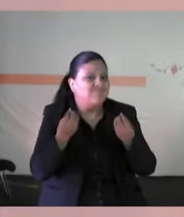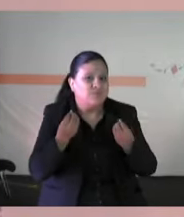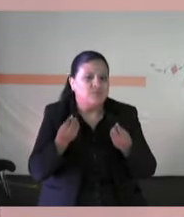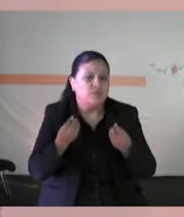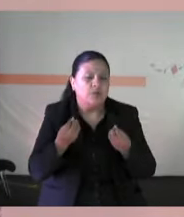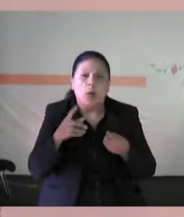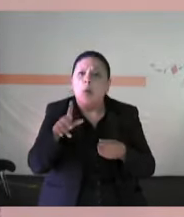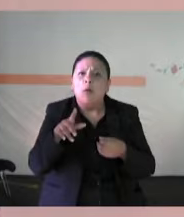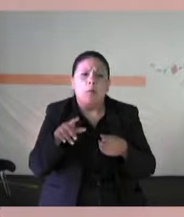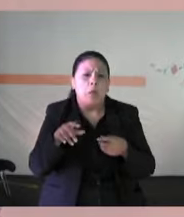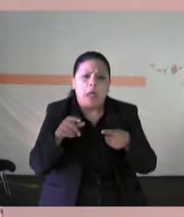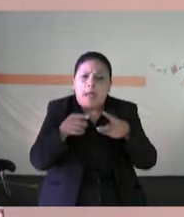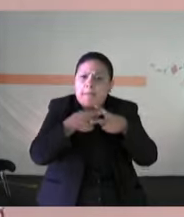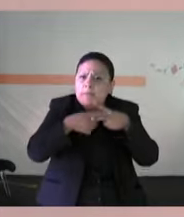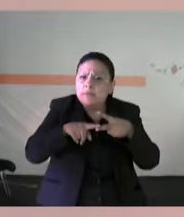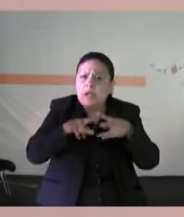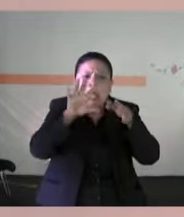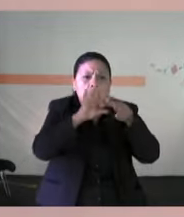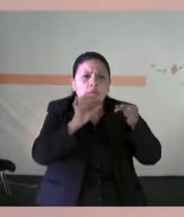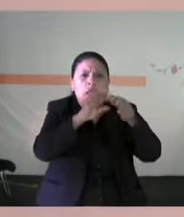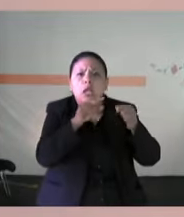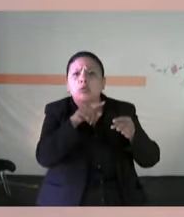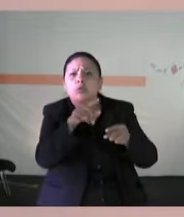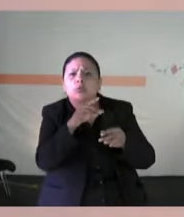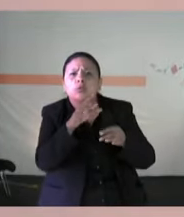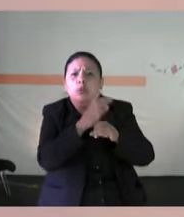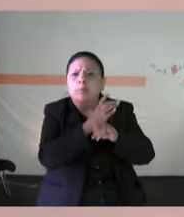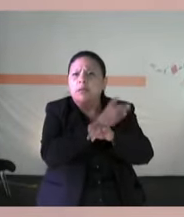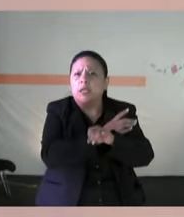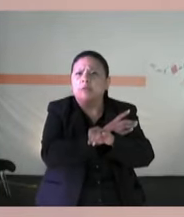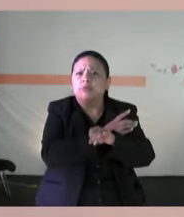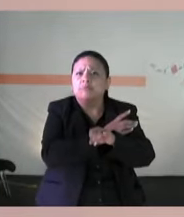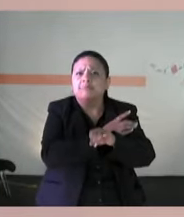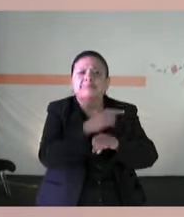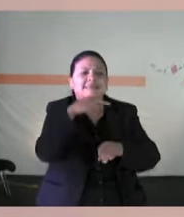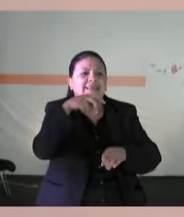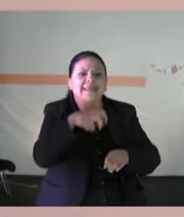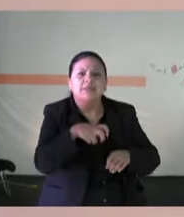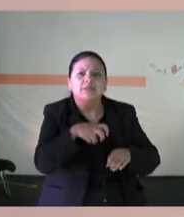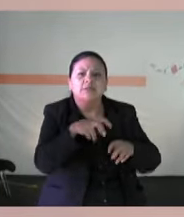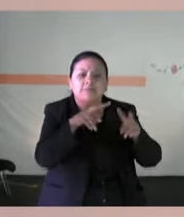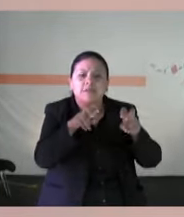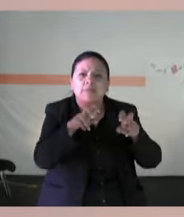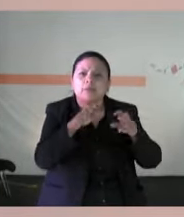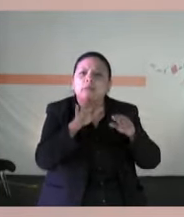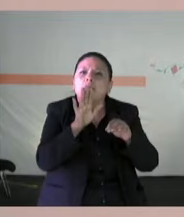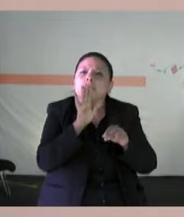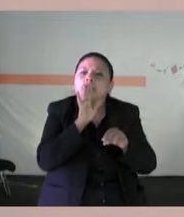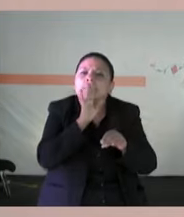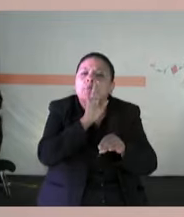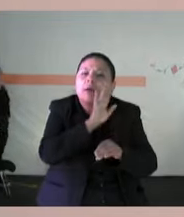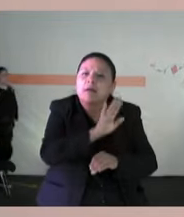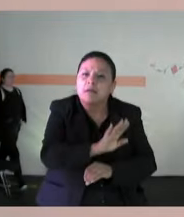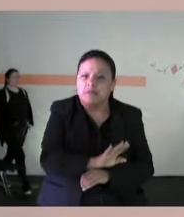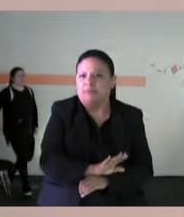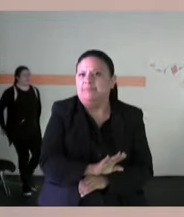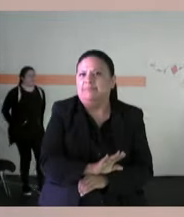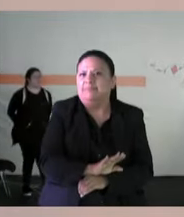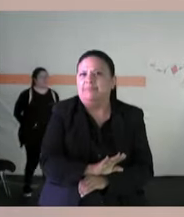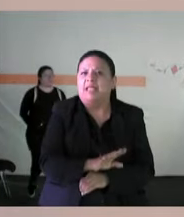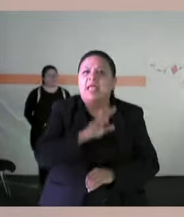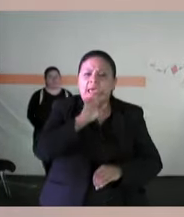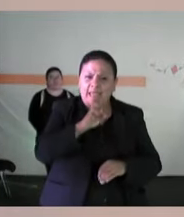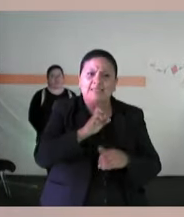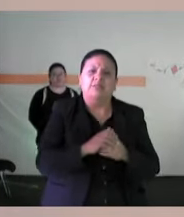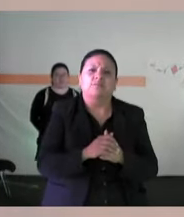compañeros, oye, está mal esto. O sea, que es una cosa maravillosa de esta generación